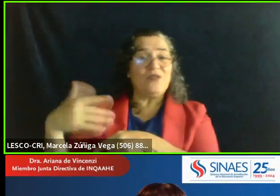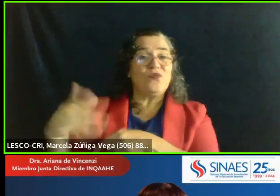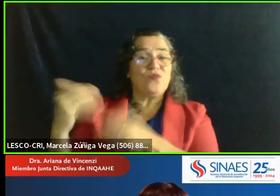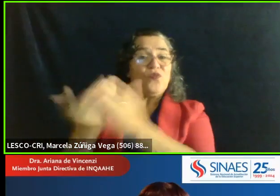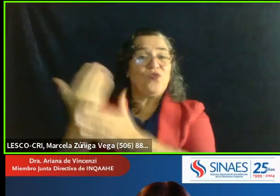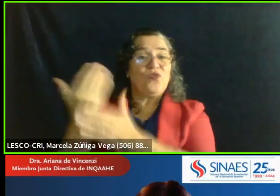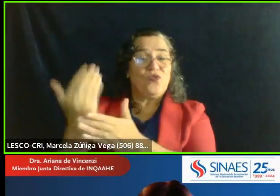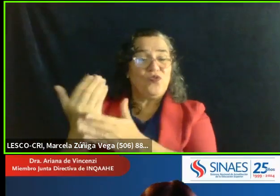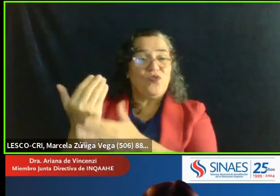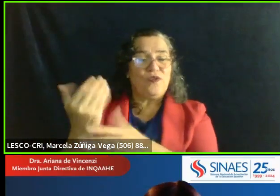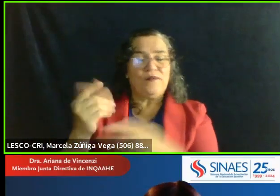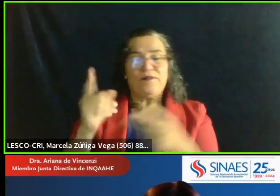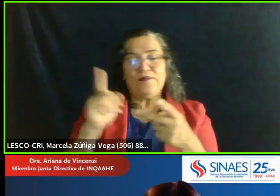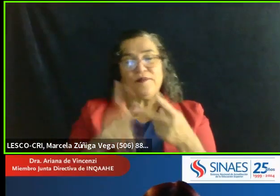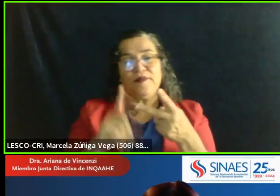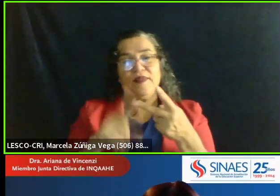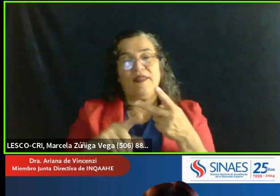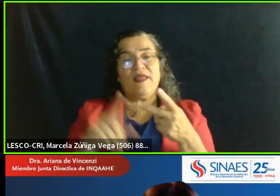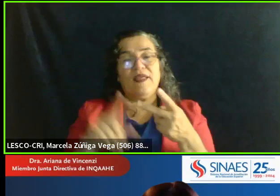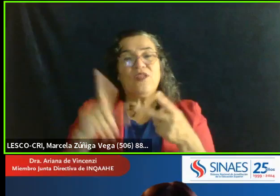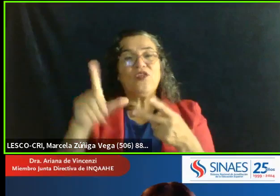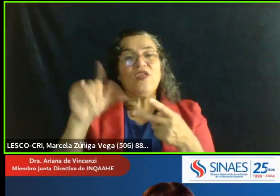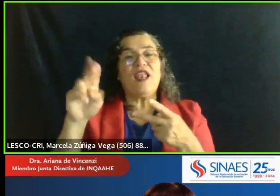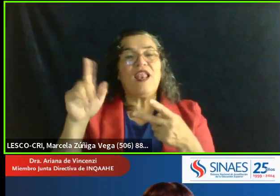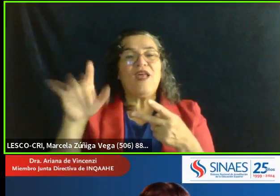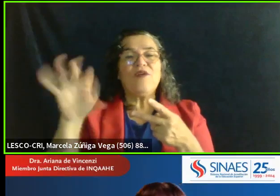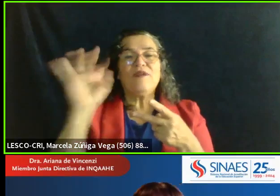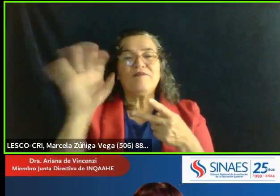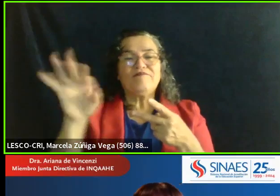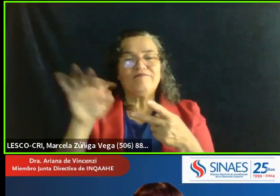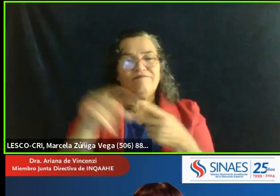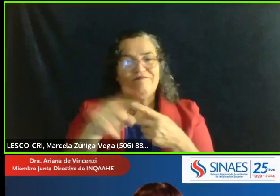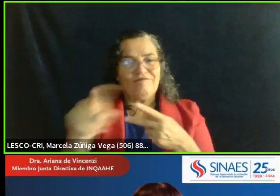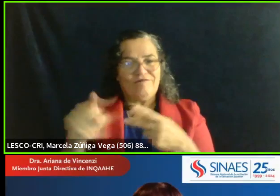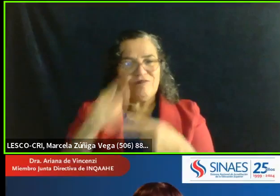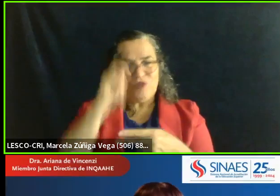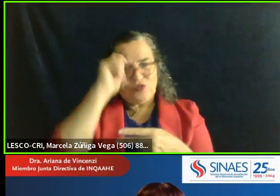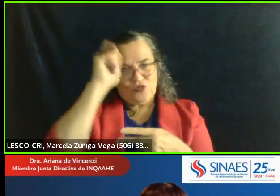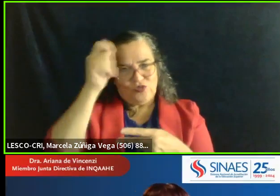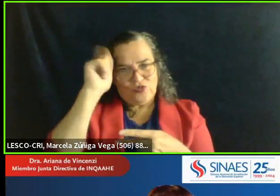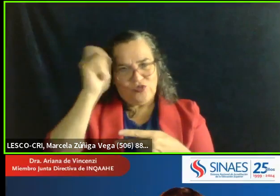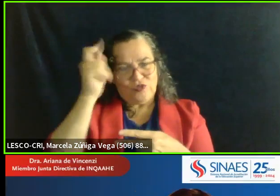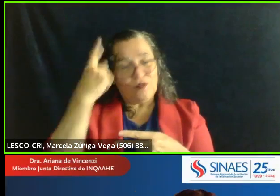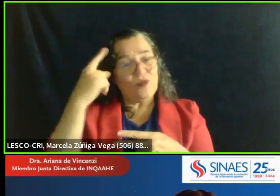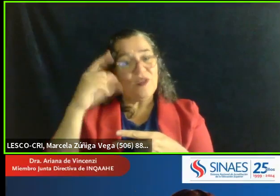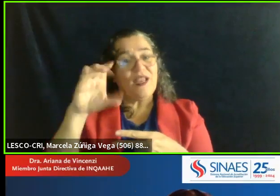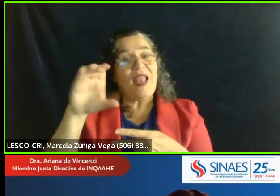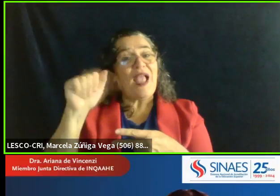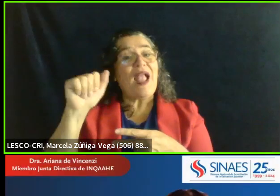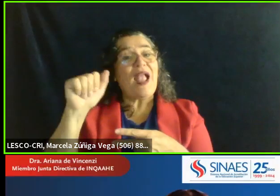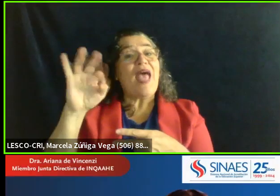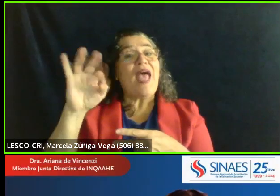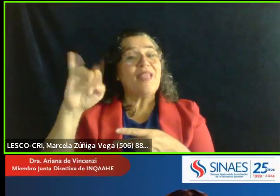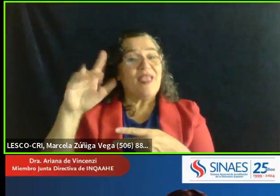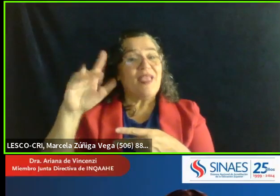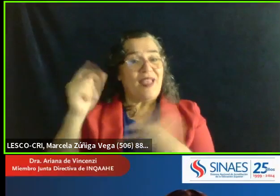Y también, doña Laura les va a hacer una invitación muy cordial porque se acerca ya la cátedra, doña Laura. Cuéntenos.